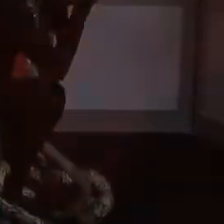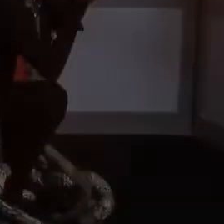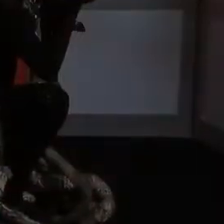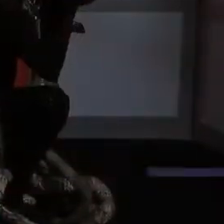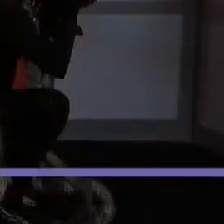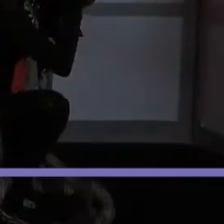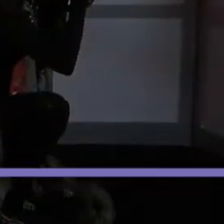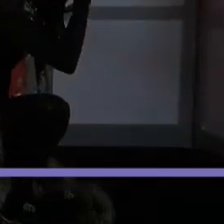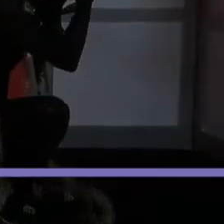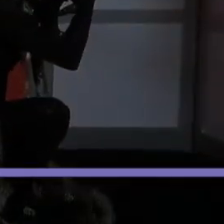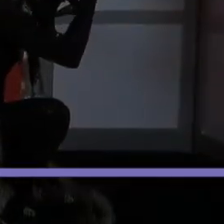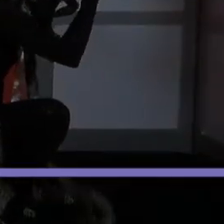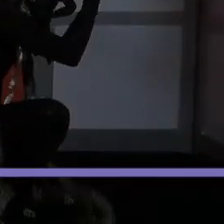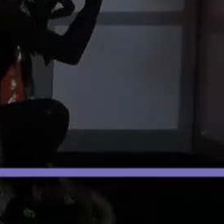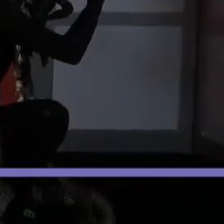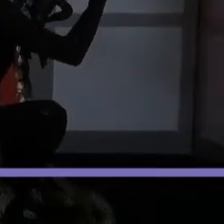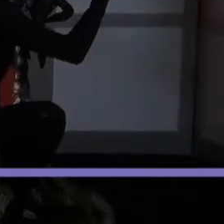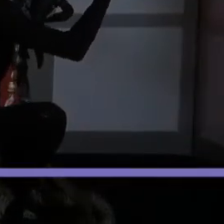agua.